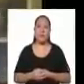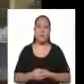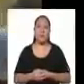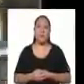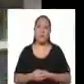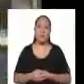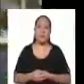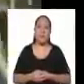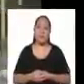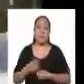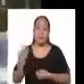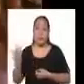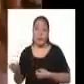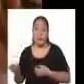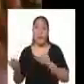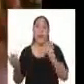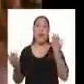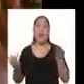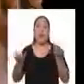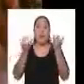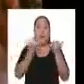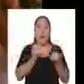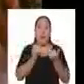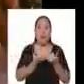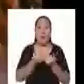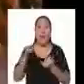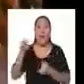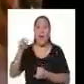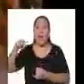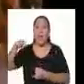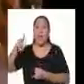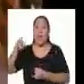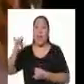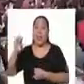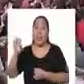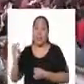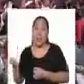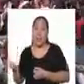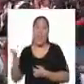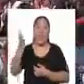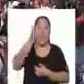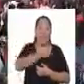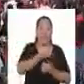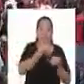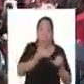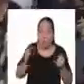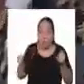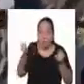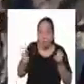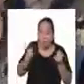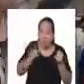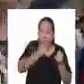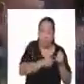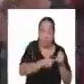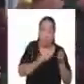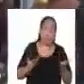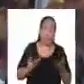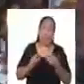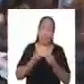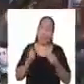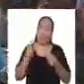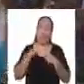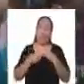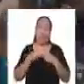Desde Andrade hasta hoy, mucha agua ha corrido bajo el puente. Lima hoy es una ciudad que ha